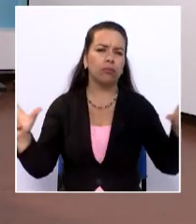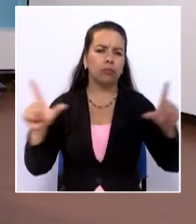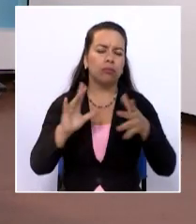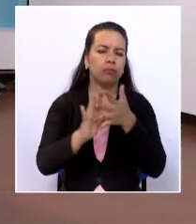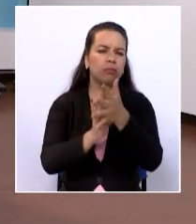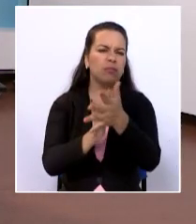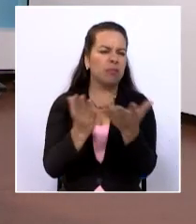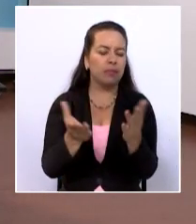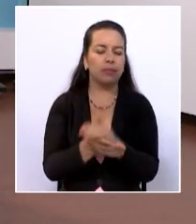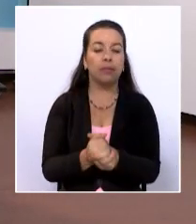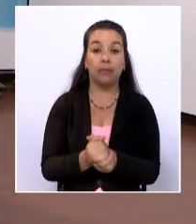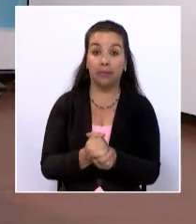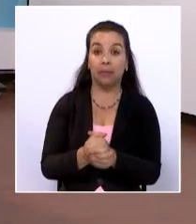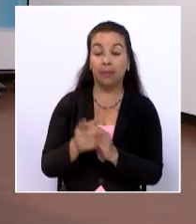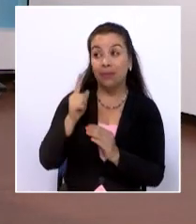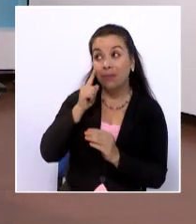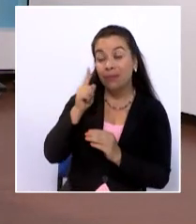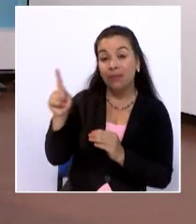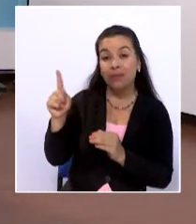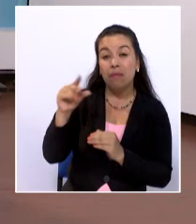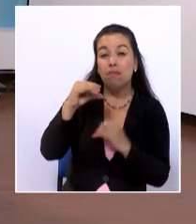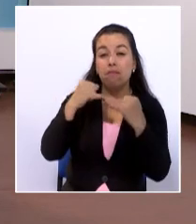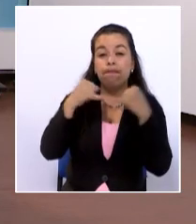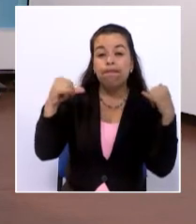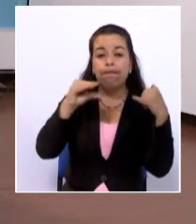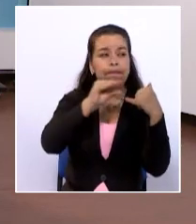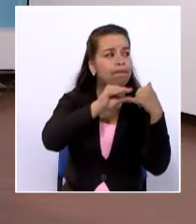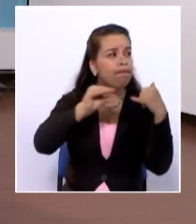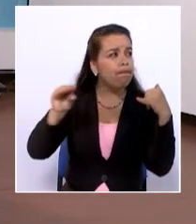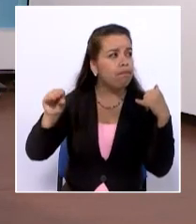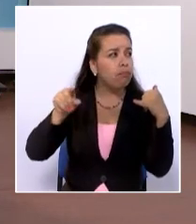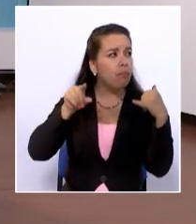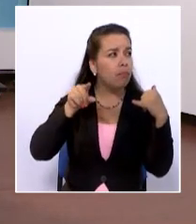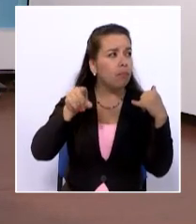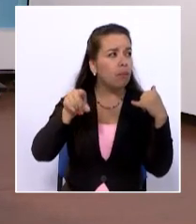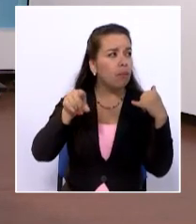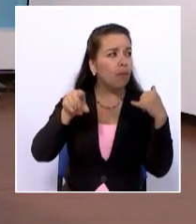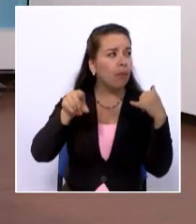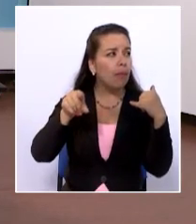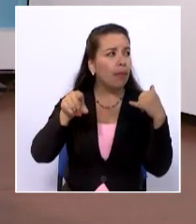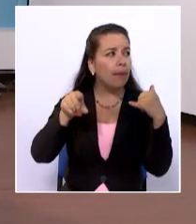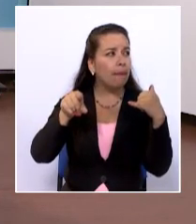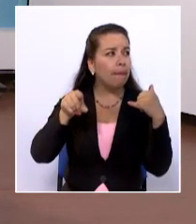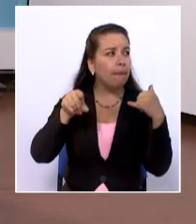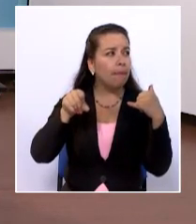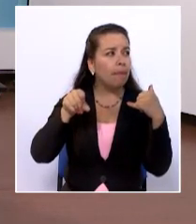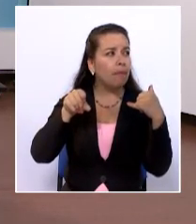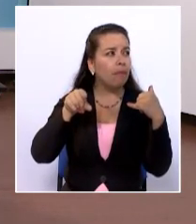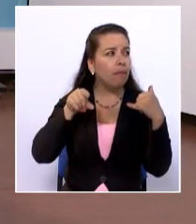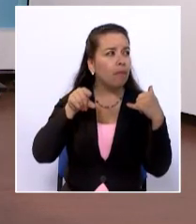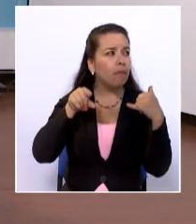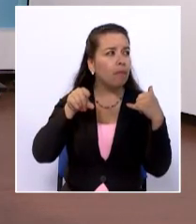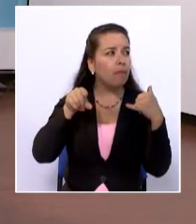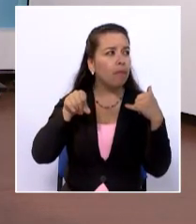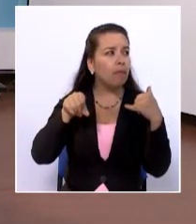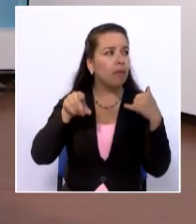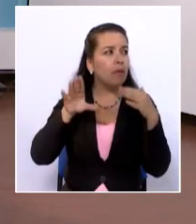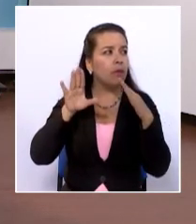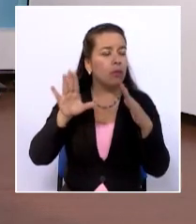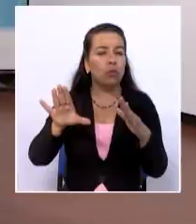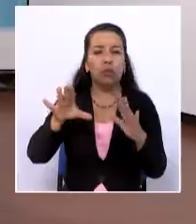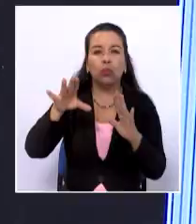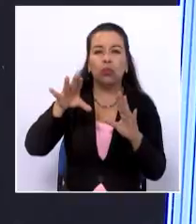inclusive aquí podemos ver una disminución volumétrica del menisco externo de él si vemos el ligamento colateral externo que tiene dos aces uno